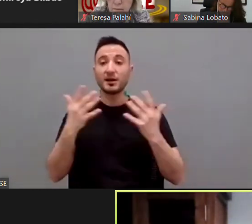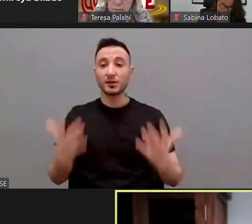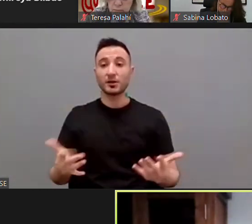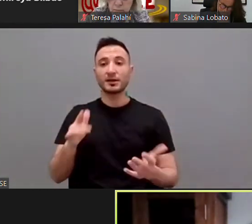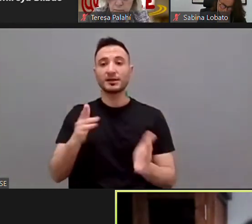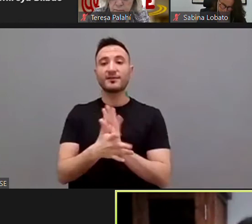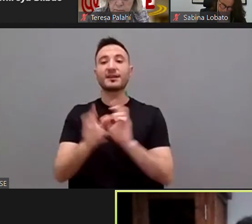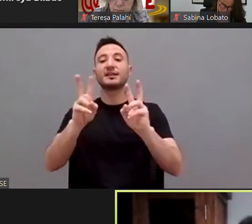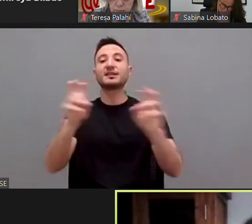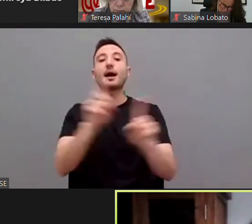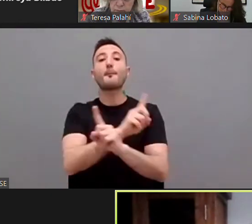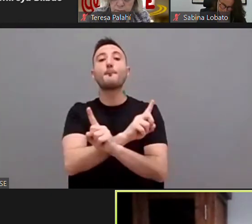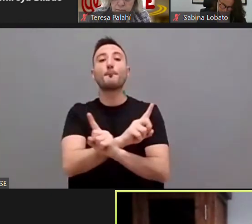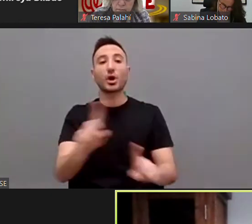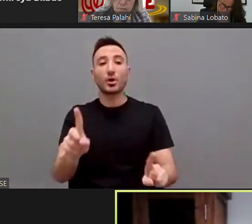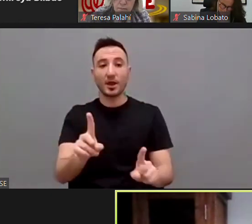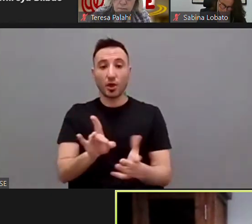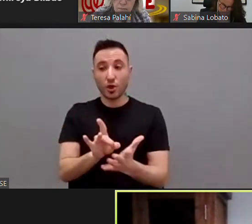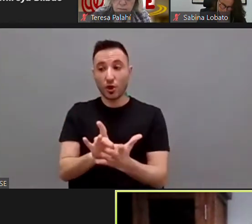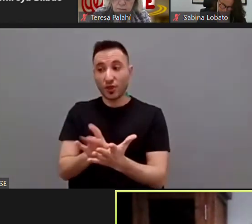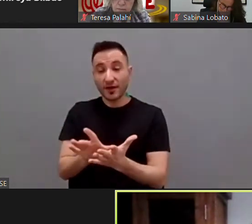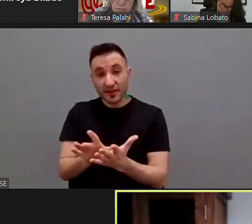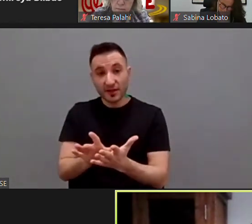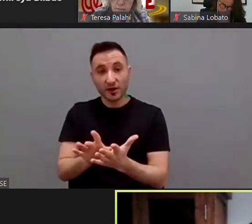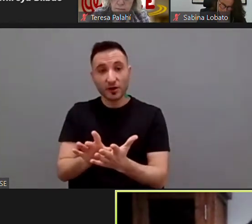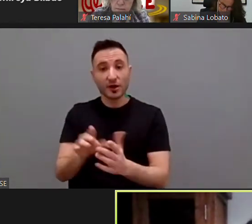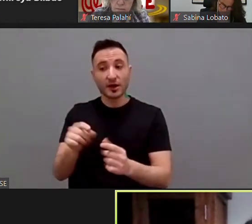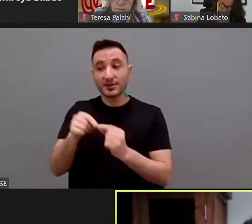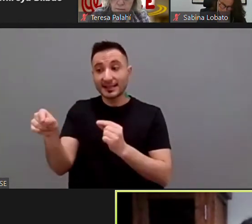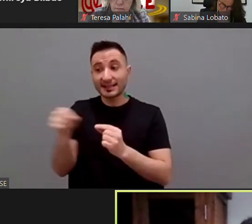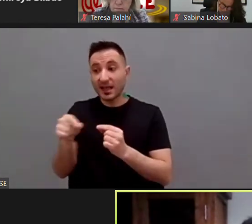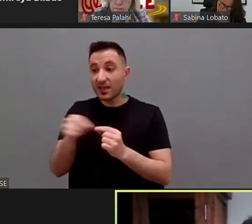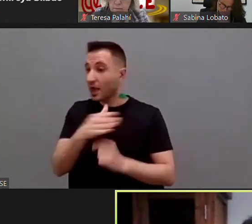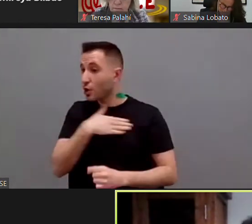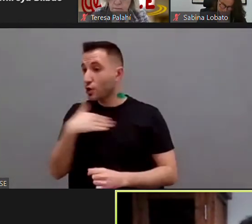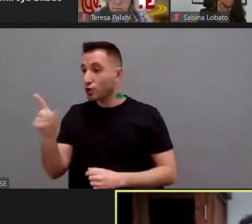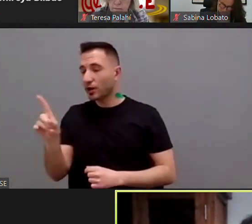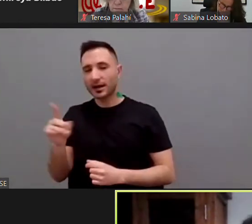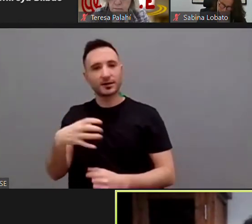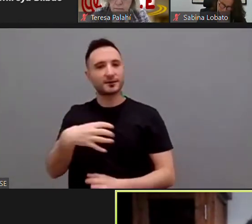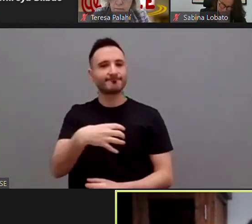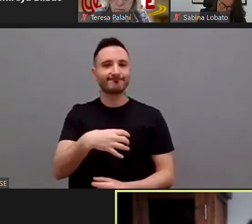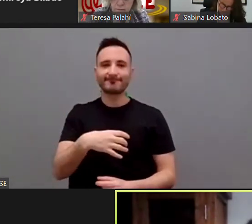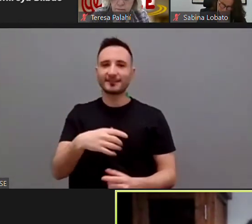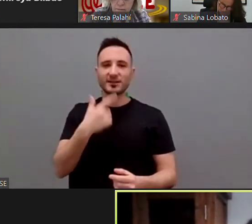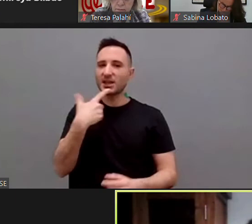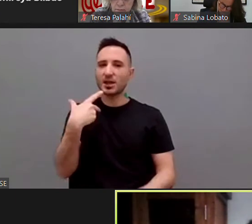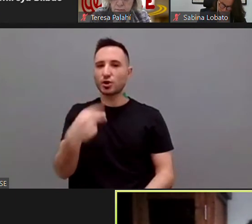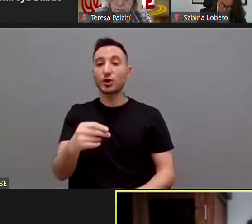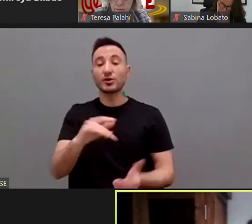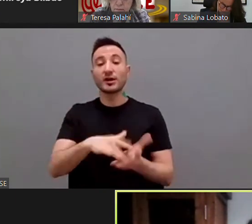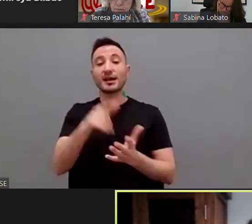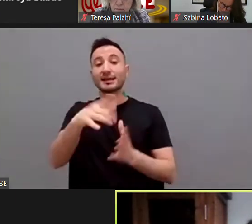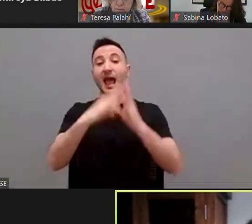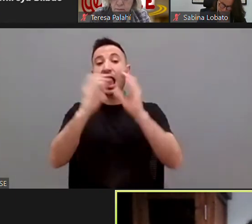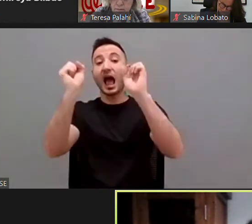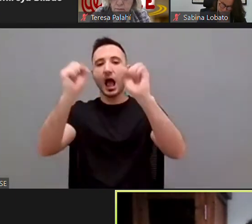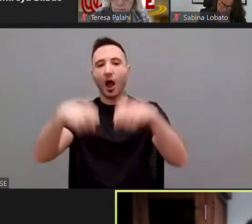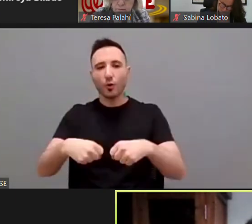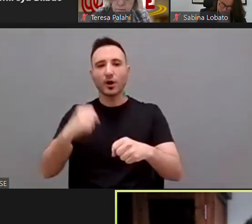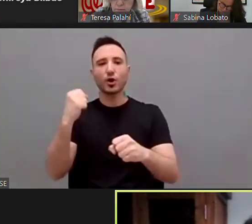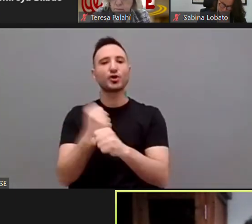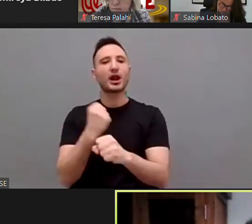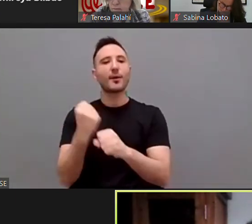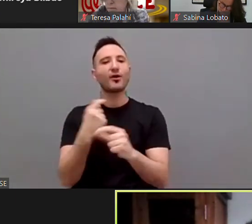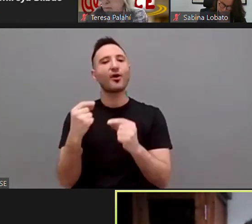prohibición de la imposición de forma unilateral de trabajo a distancia, se establece una figura muy importante, que es el acuerdo del trabajo a